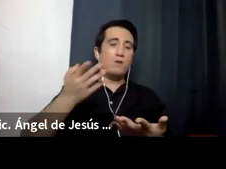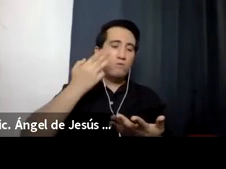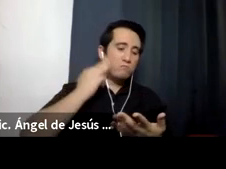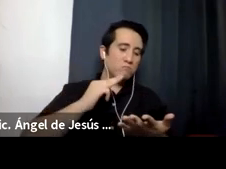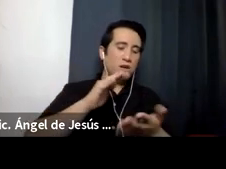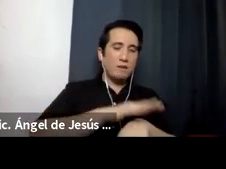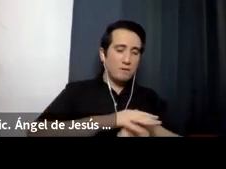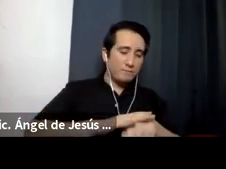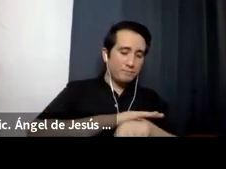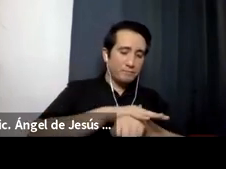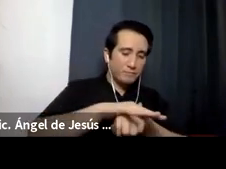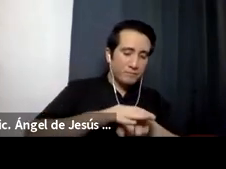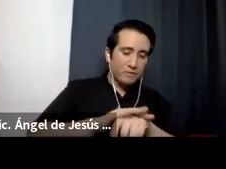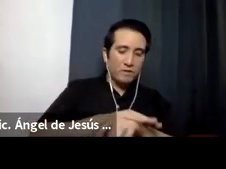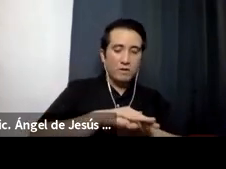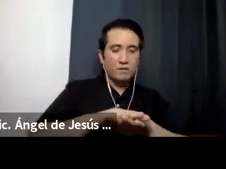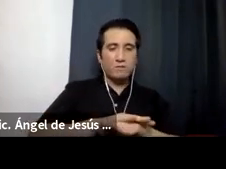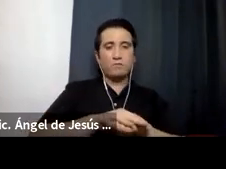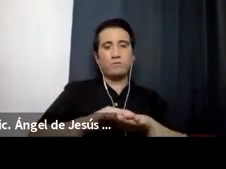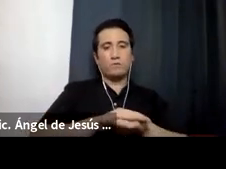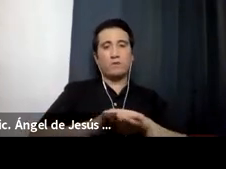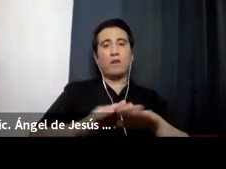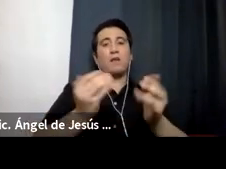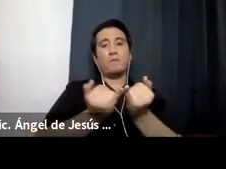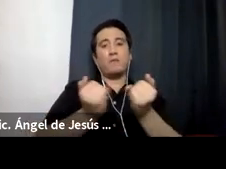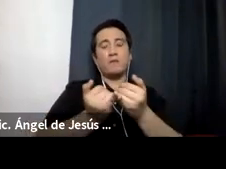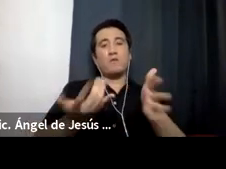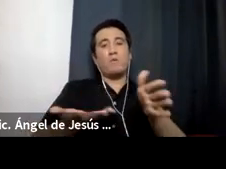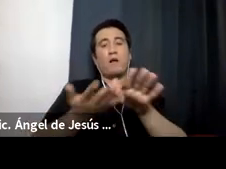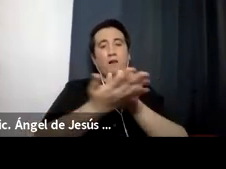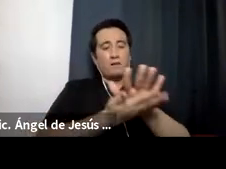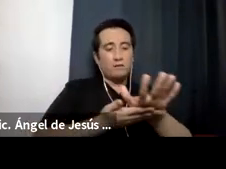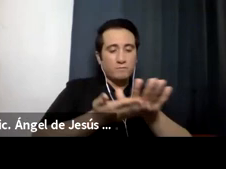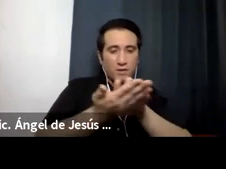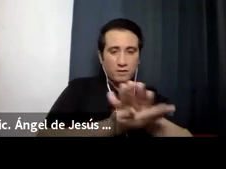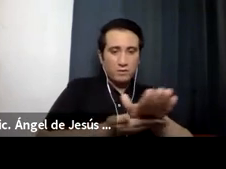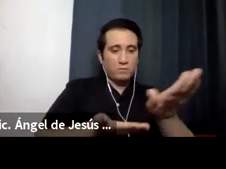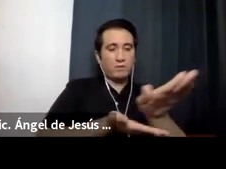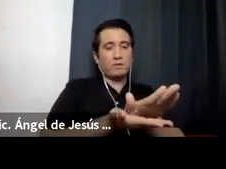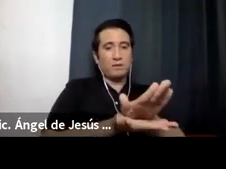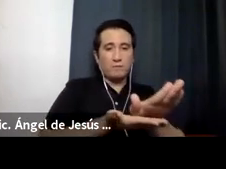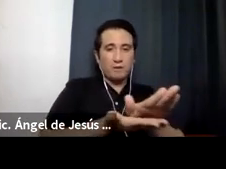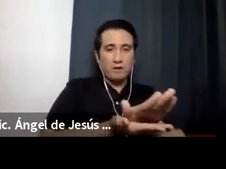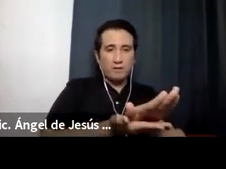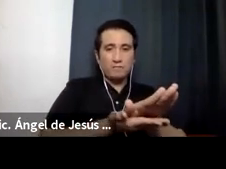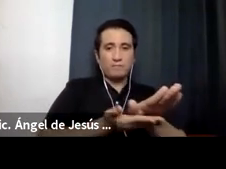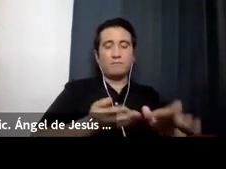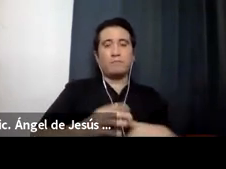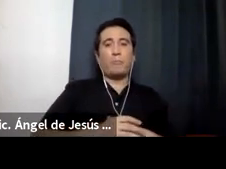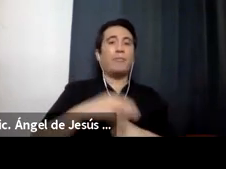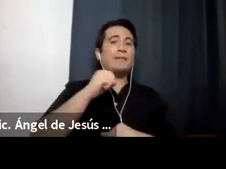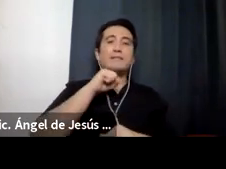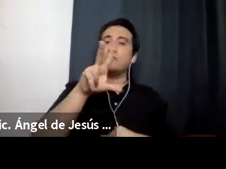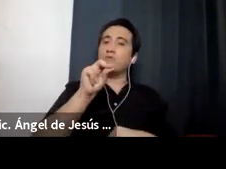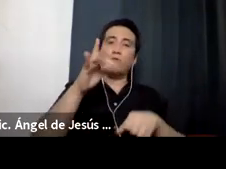tanto el dorso del pie como el talón del pie y las plantas de los pies, pero sin tocar